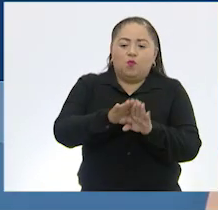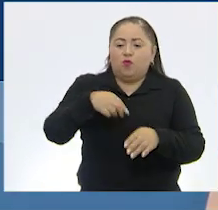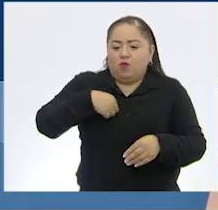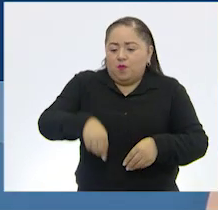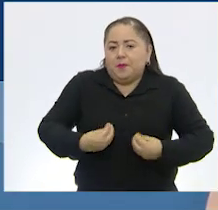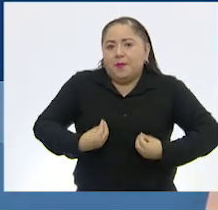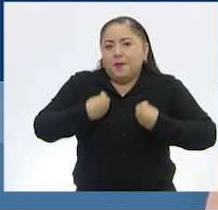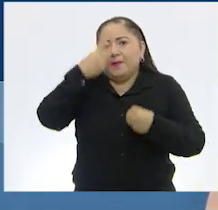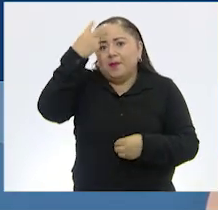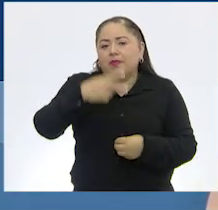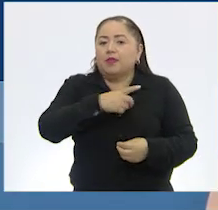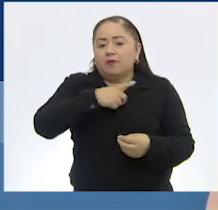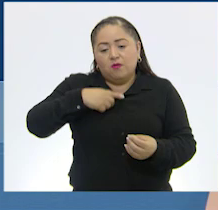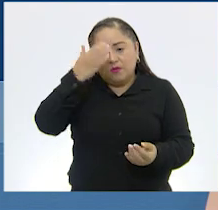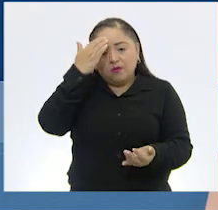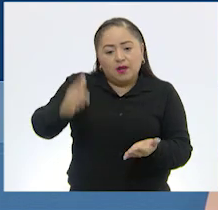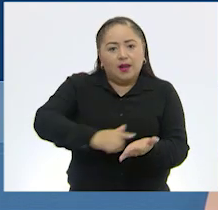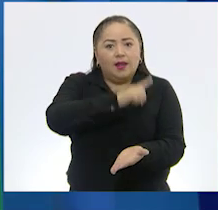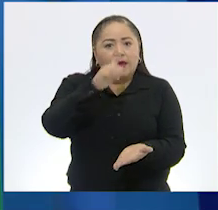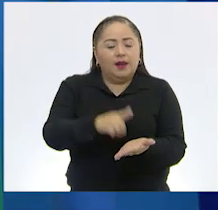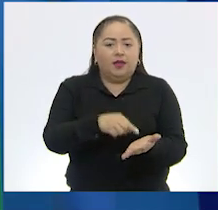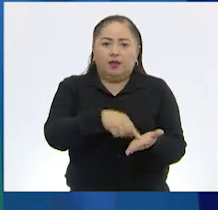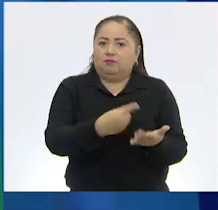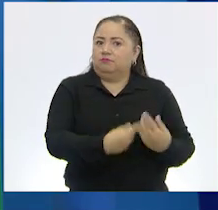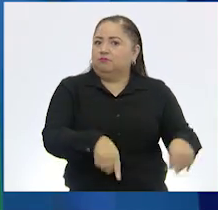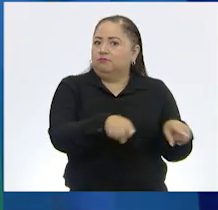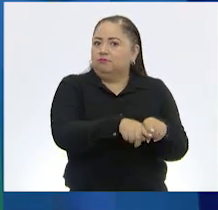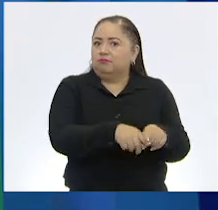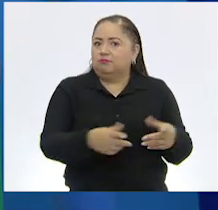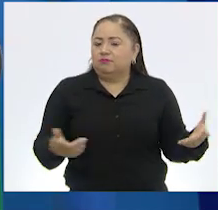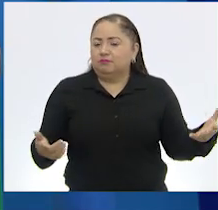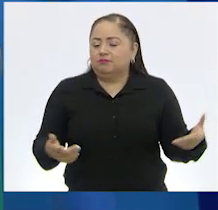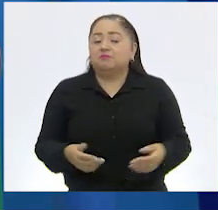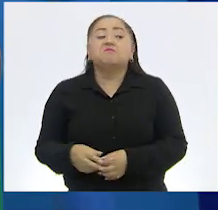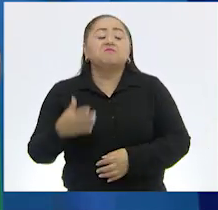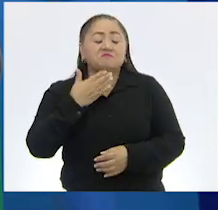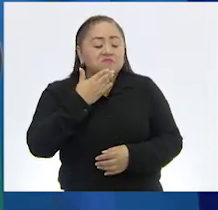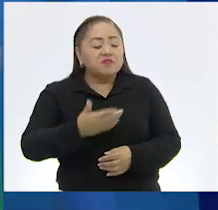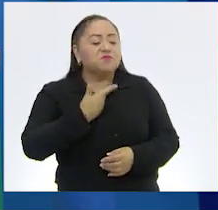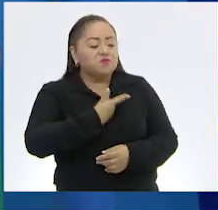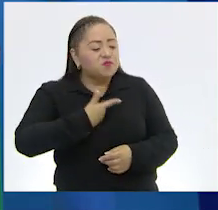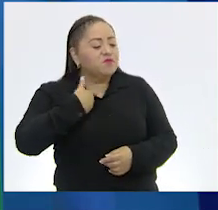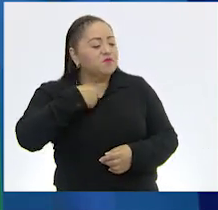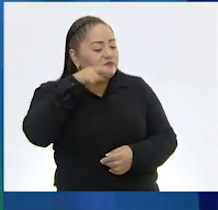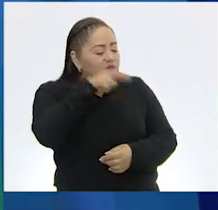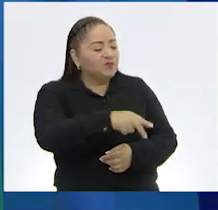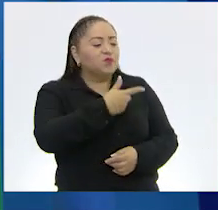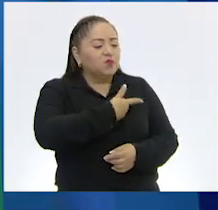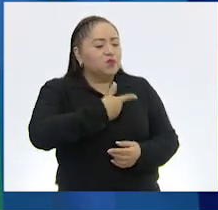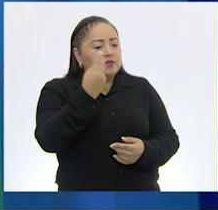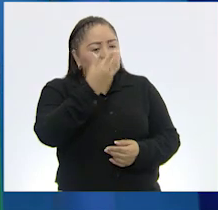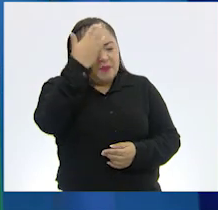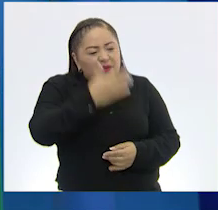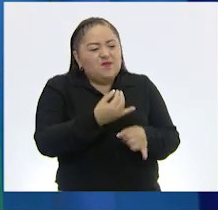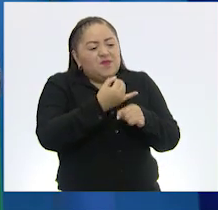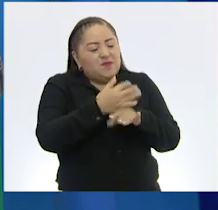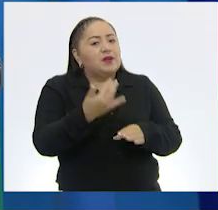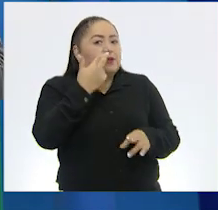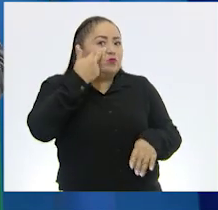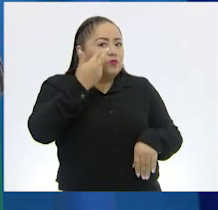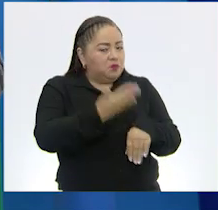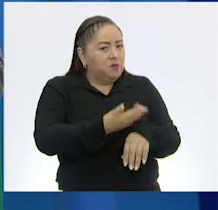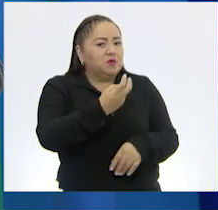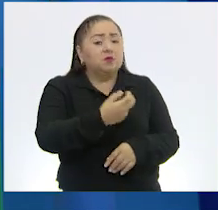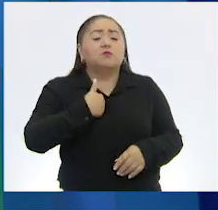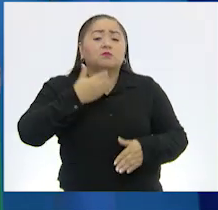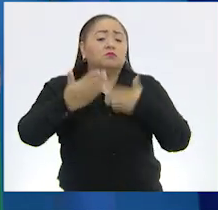ciudadanos conozcamos las leyes que nos rigen. Muy bien, Ton. Me da gusto que seas un ciudadano informado y responsable. Yo también